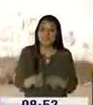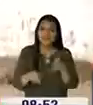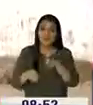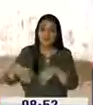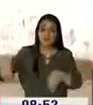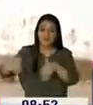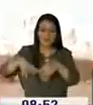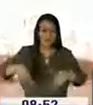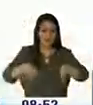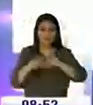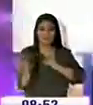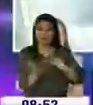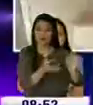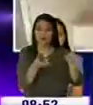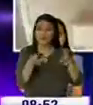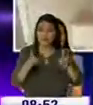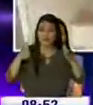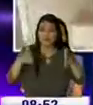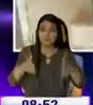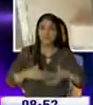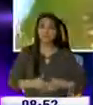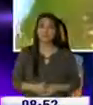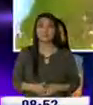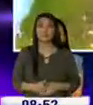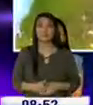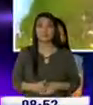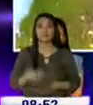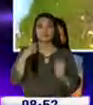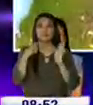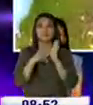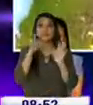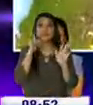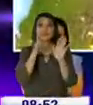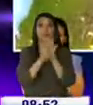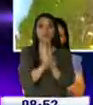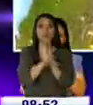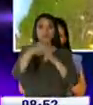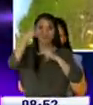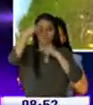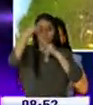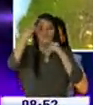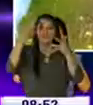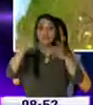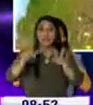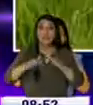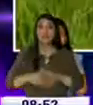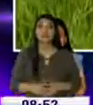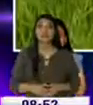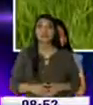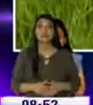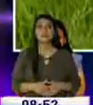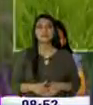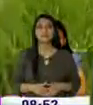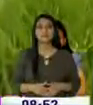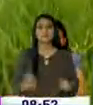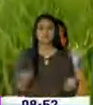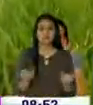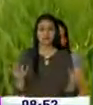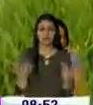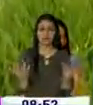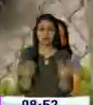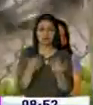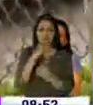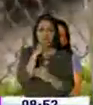terrenos baldíos en la ciudad. Tuvimos la denuncia mediante este noticiero de que teníamos la hierba crecida, de que